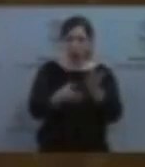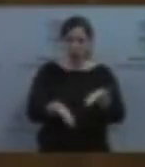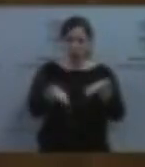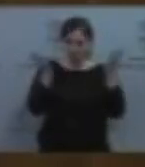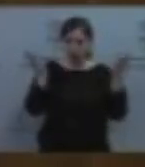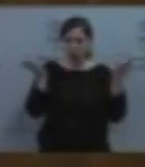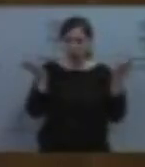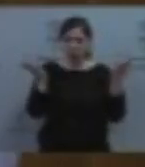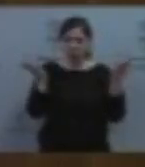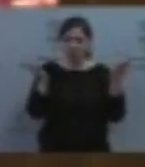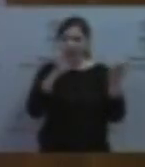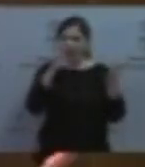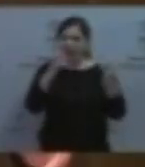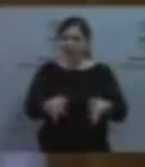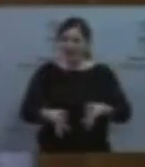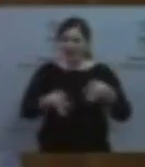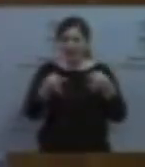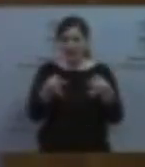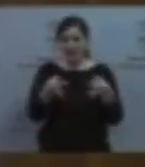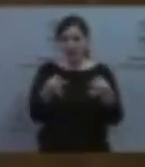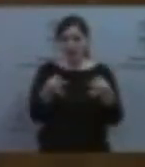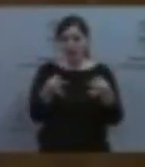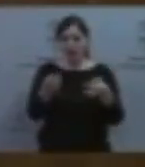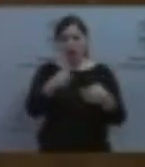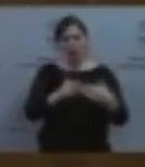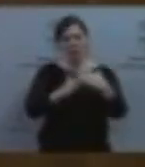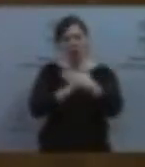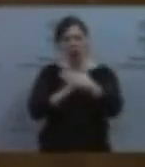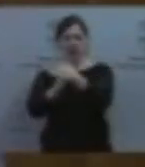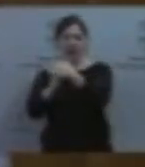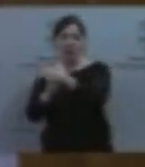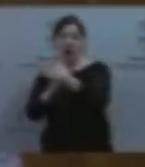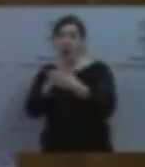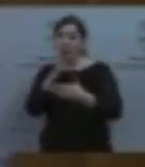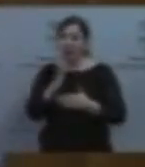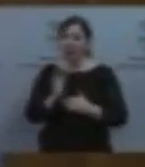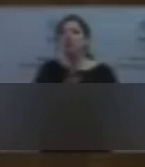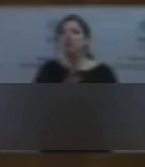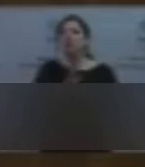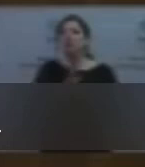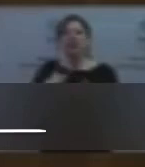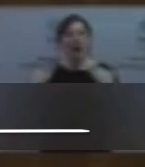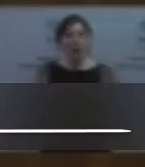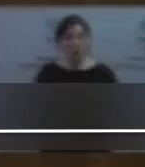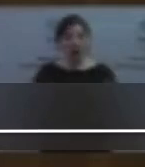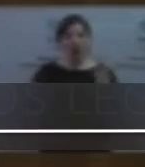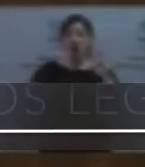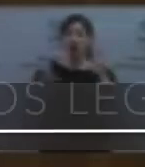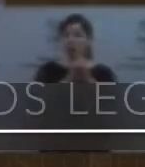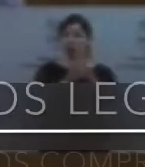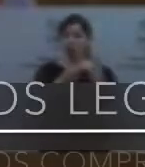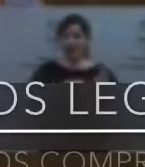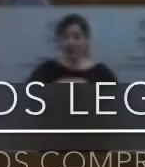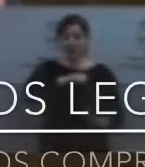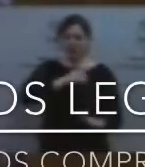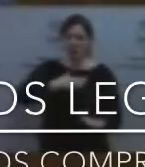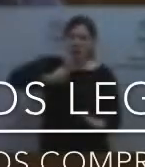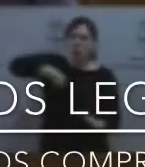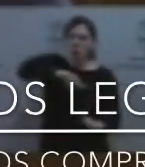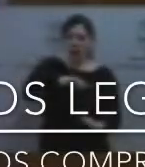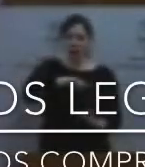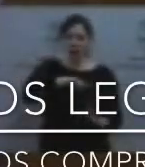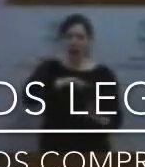a favorecer a los colectivos más vulnerables, cuando puede entrar a favorecer a la clase trabajadora. Mecanismos suficientes y mecanismos